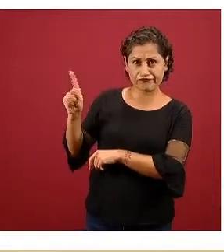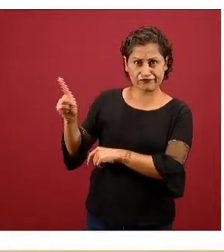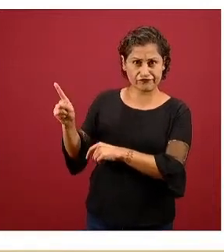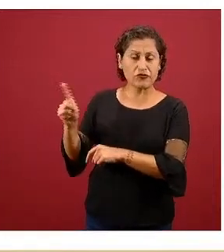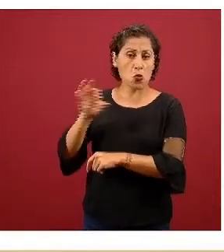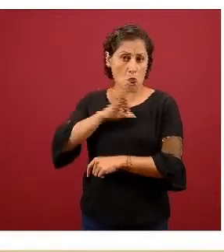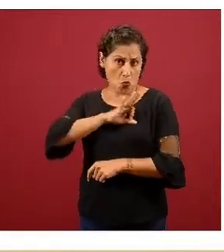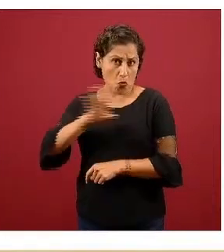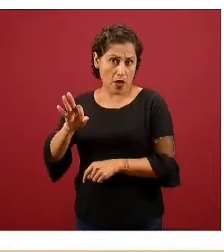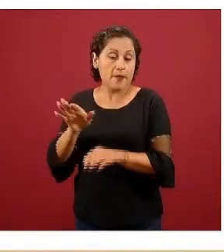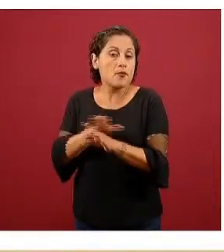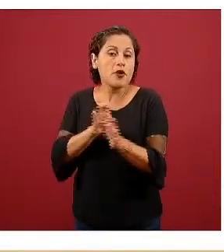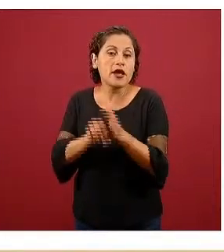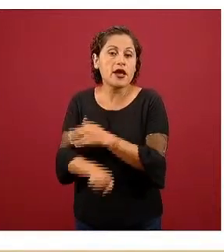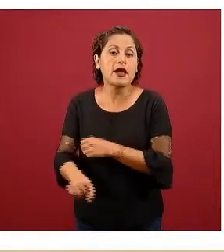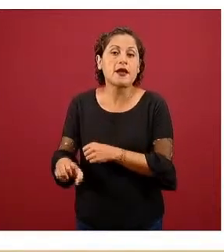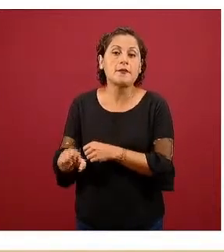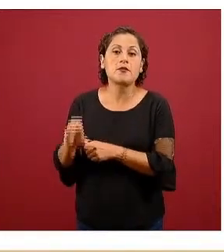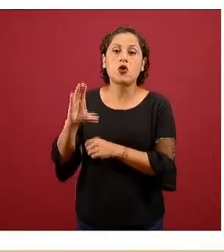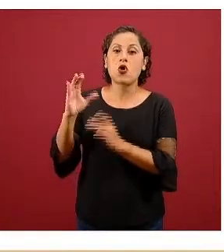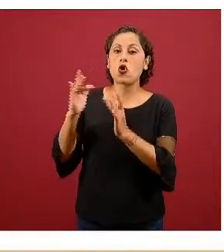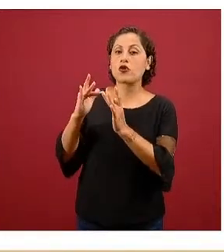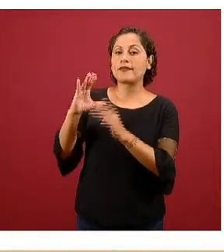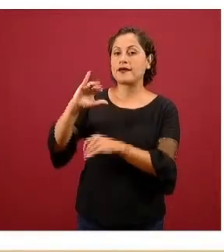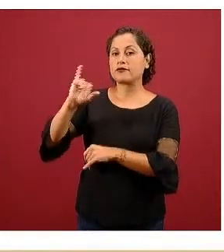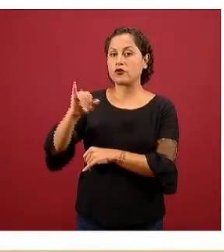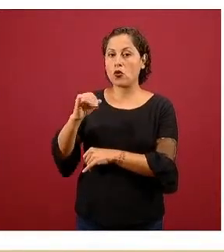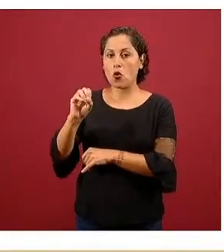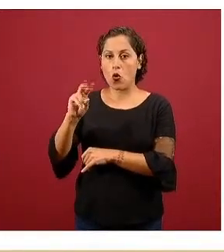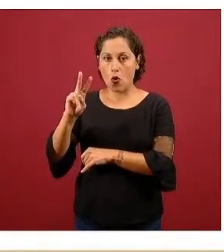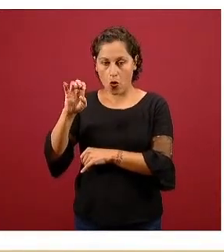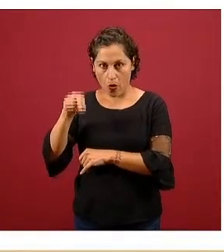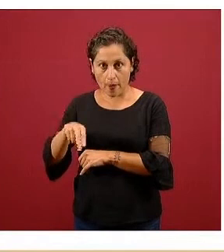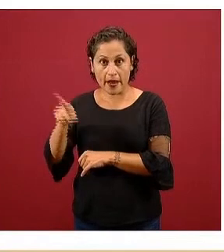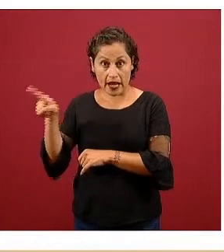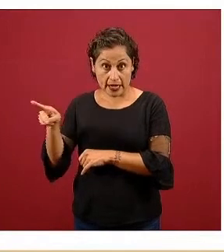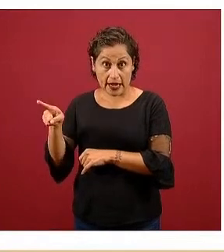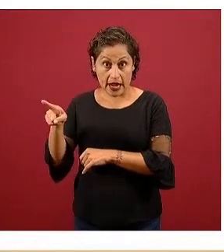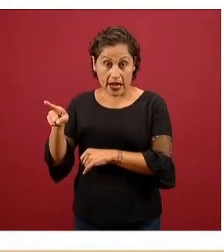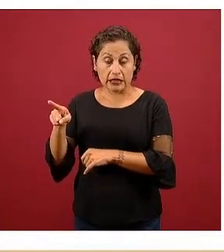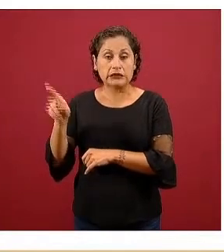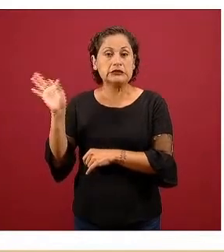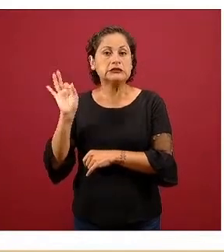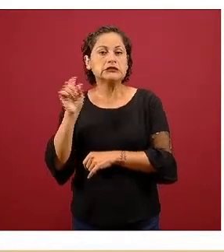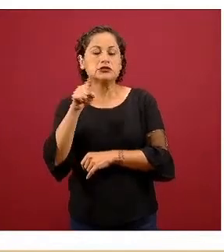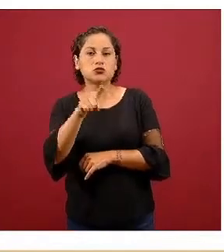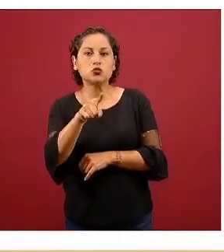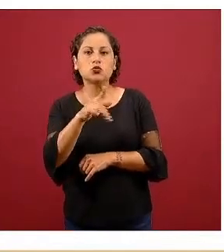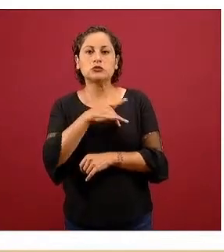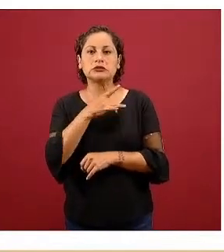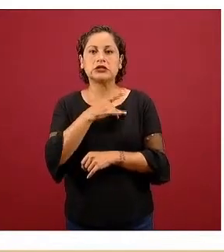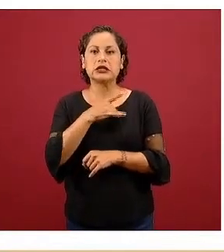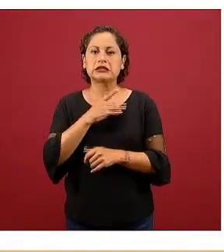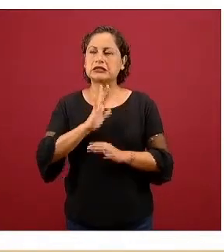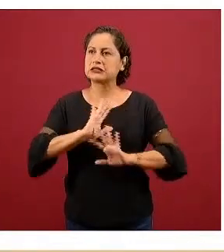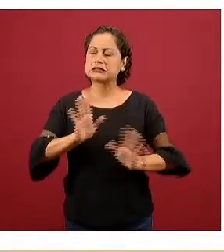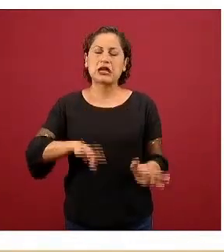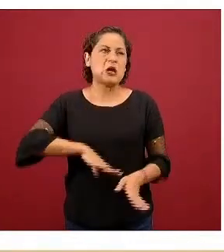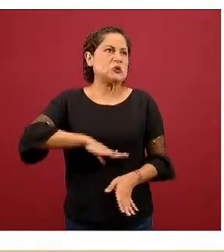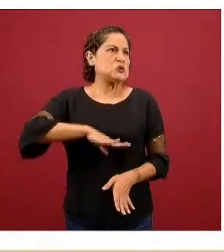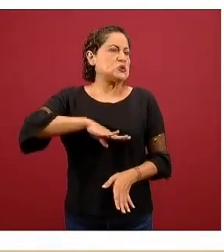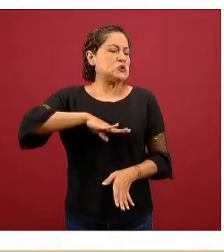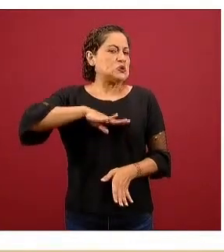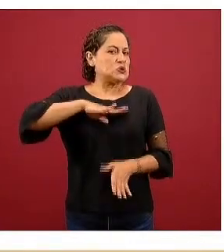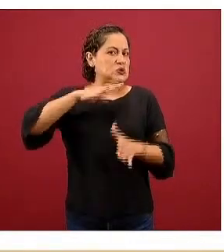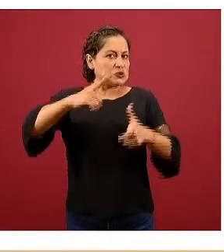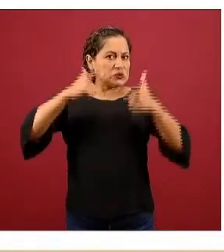Joven, que es la Red Nacional de Atención Juvenil, en donde si sentimos que la situación ya salió de control, podemos